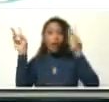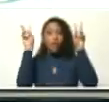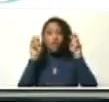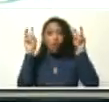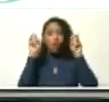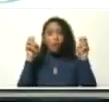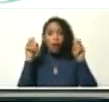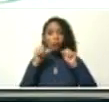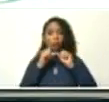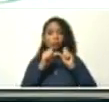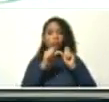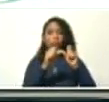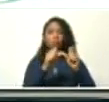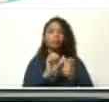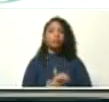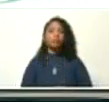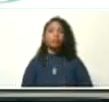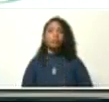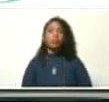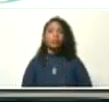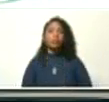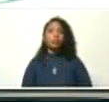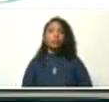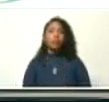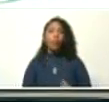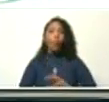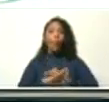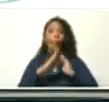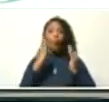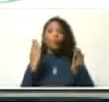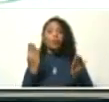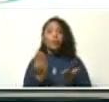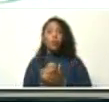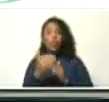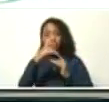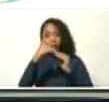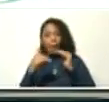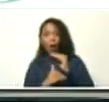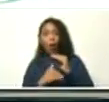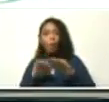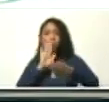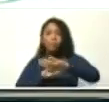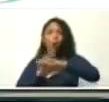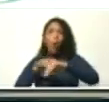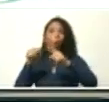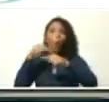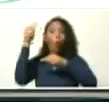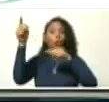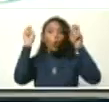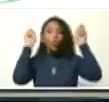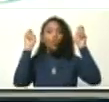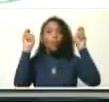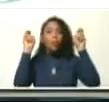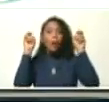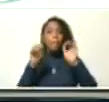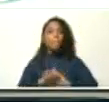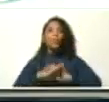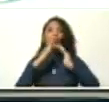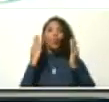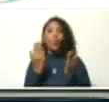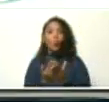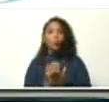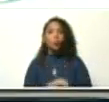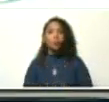permanente. La mundialización desde abajo, él llama a otra globalización, a otra